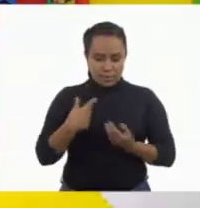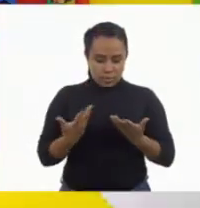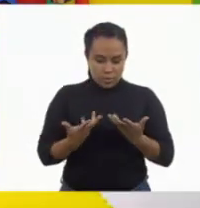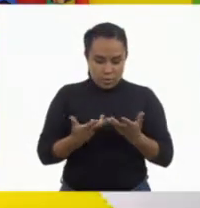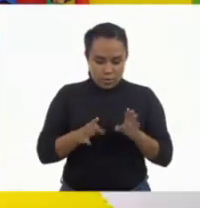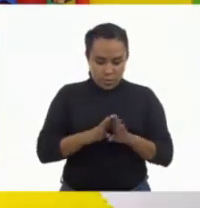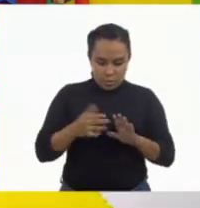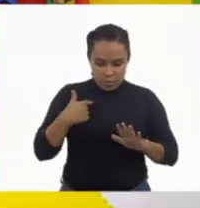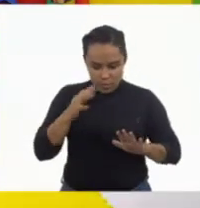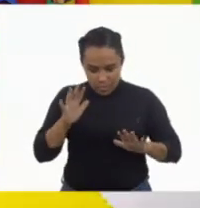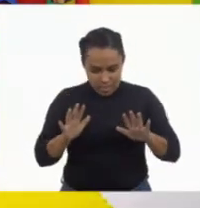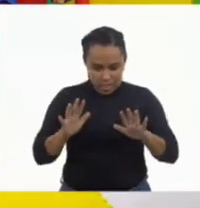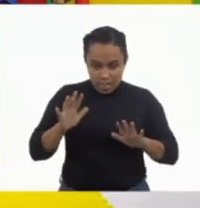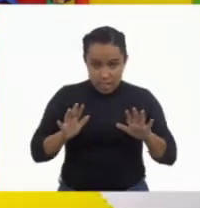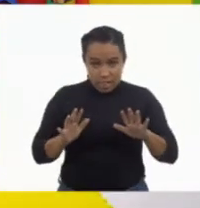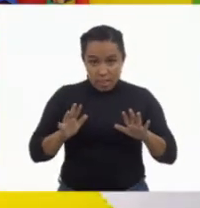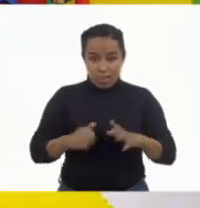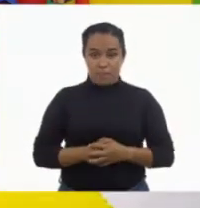esto?